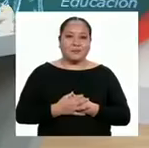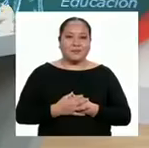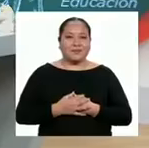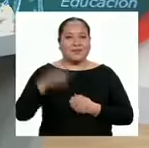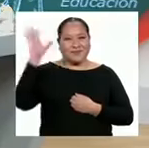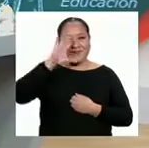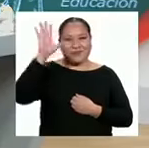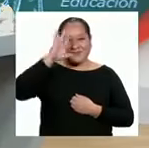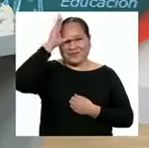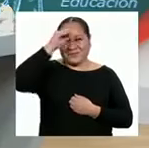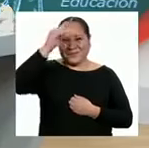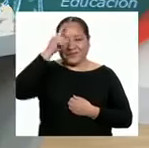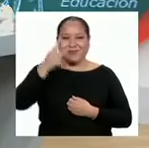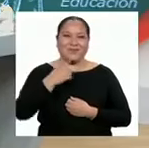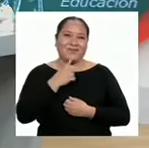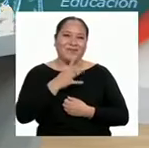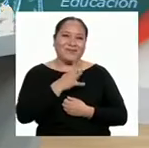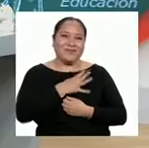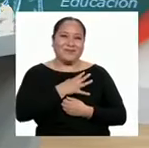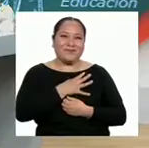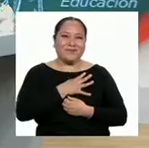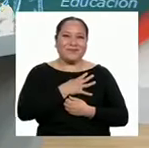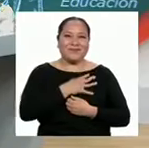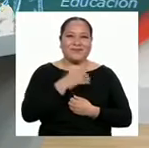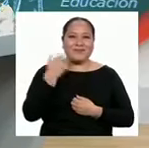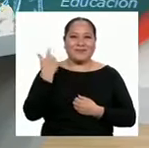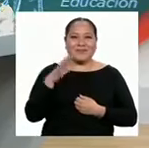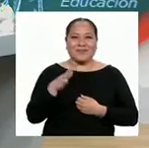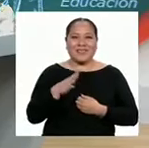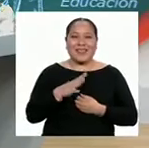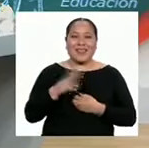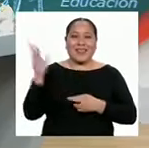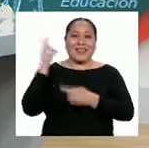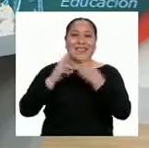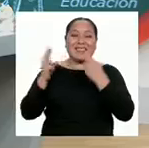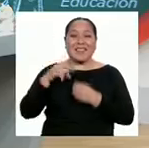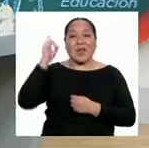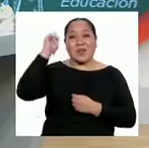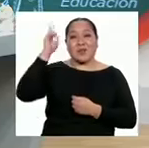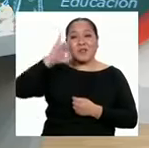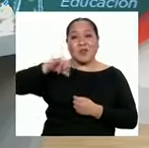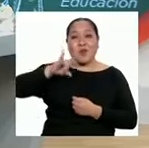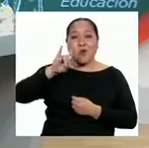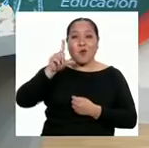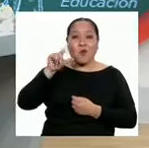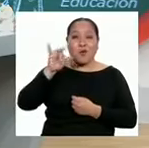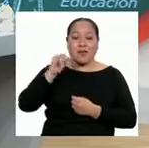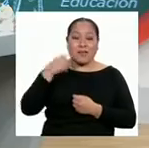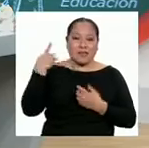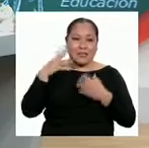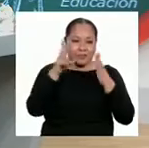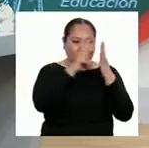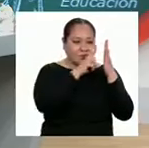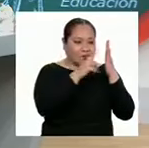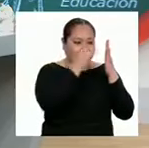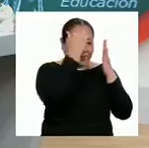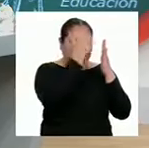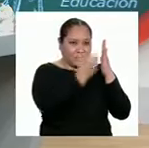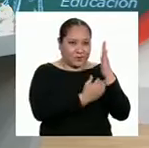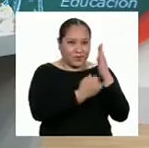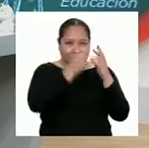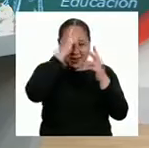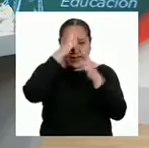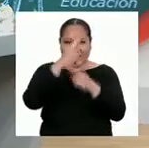Hola amigas y amigos de cuarto de secundaria, ya estamos de vuelta y con la profesora Julia estábamos leyendo sobre